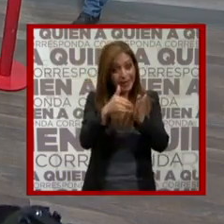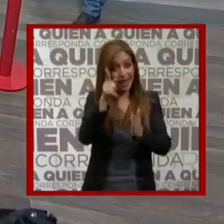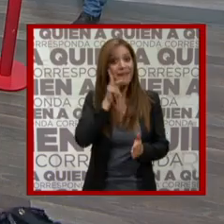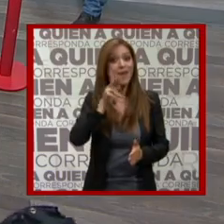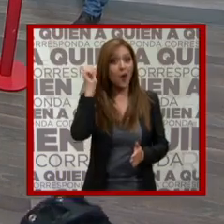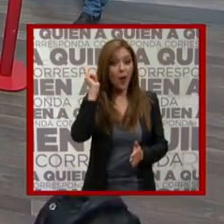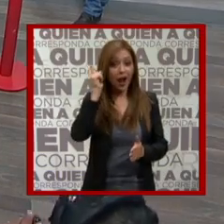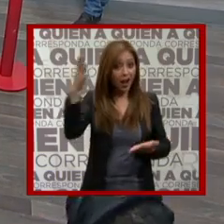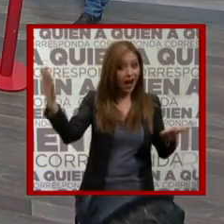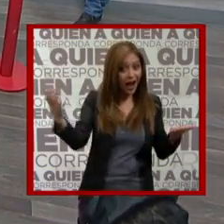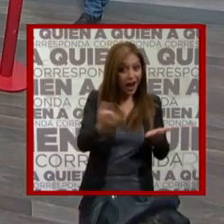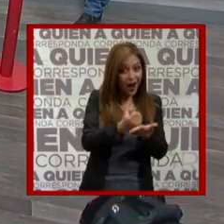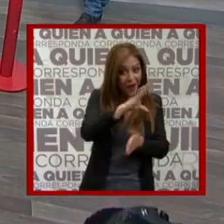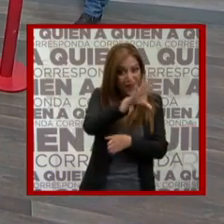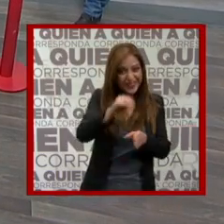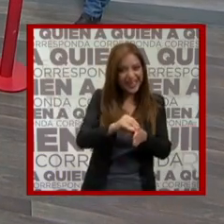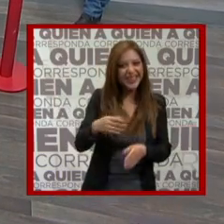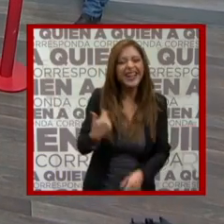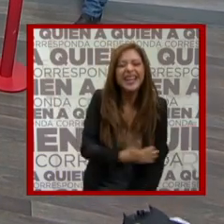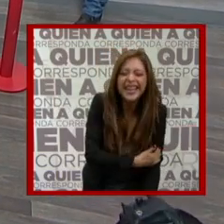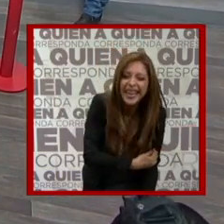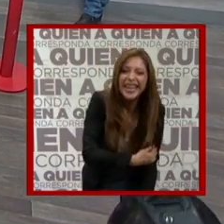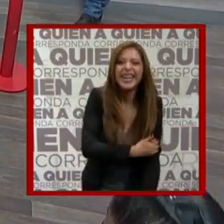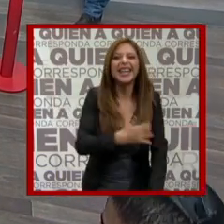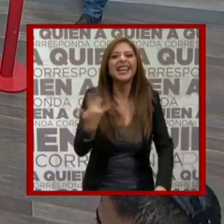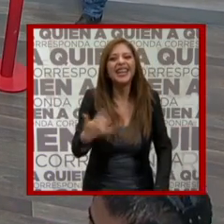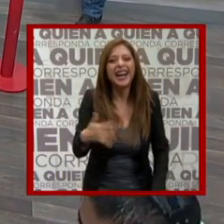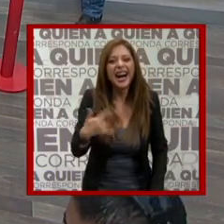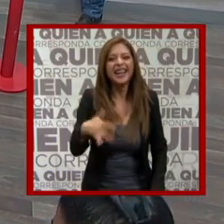logran llevarse los 100 mil pesos?